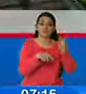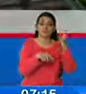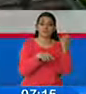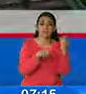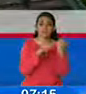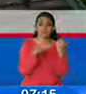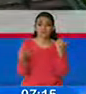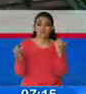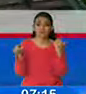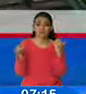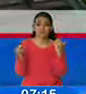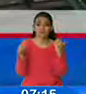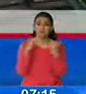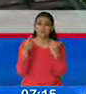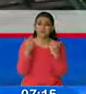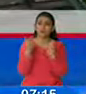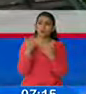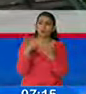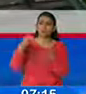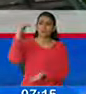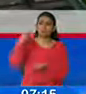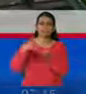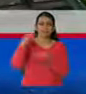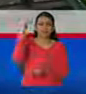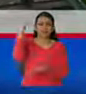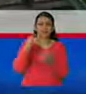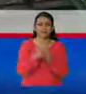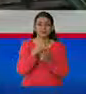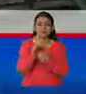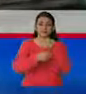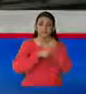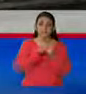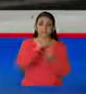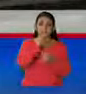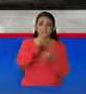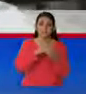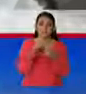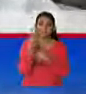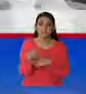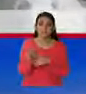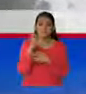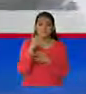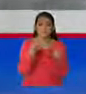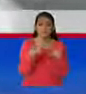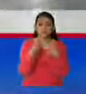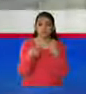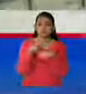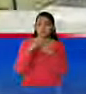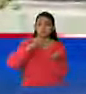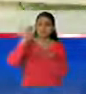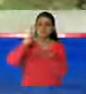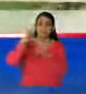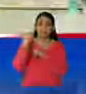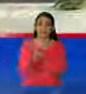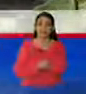cantidad medida en toneladas subió. Es decir, en el año 2016 se vendieron más bienes al extranjero, pero se recibieron